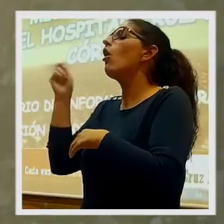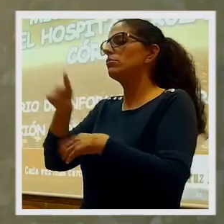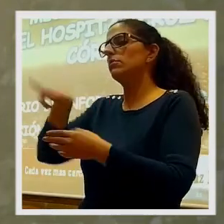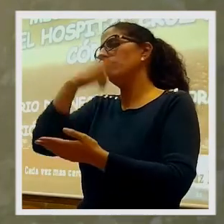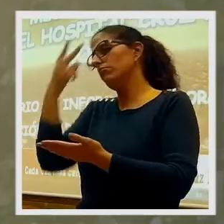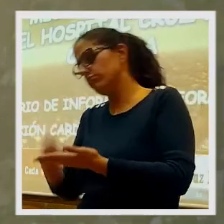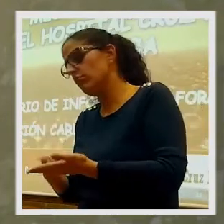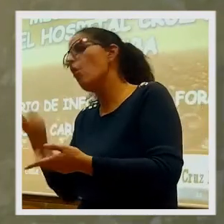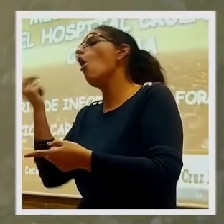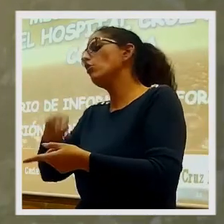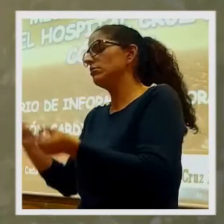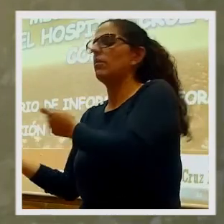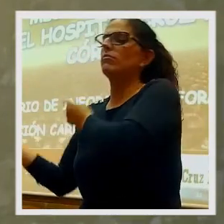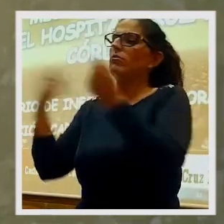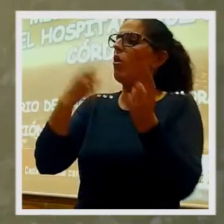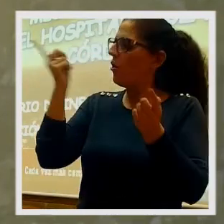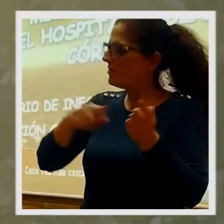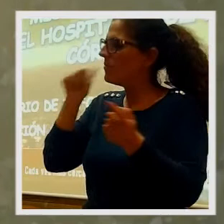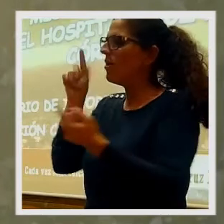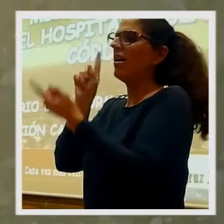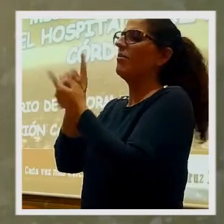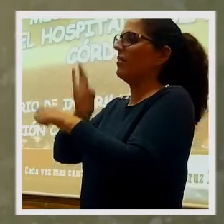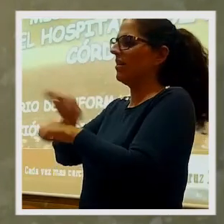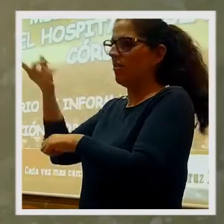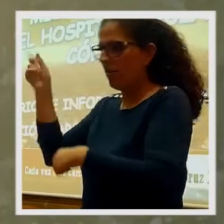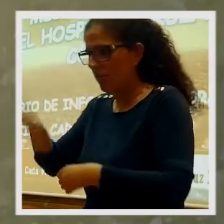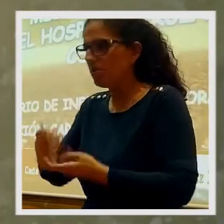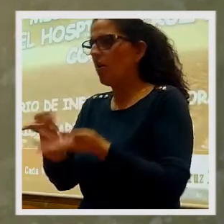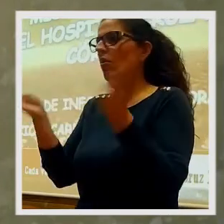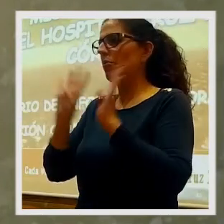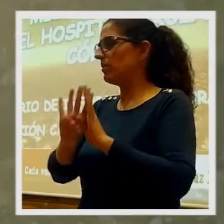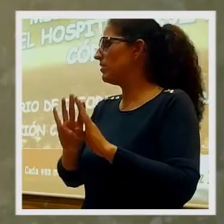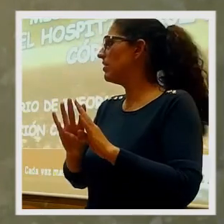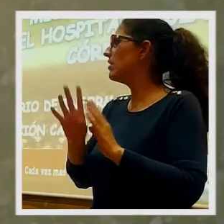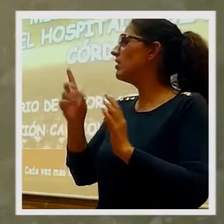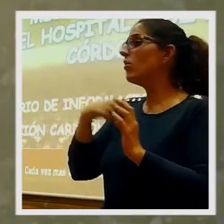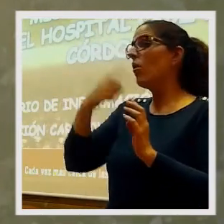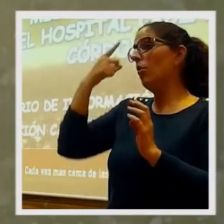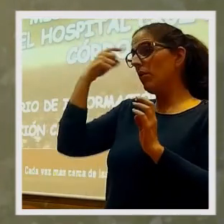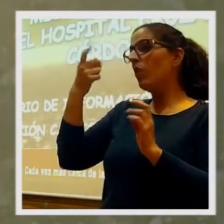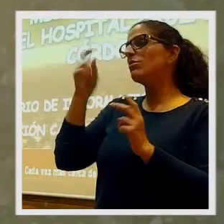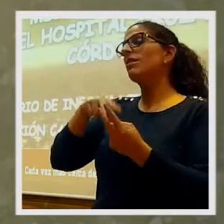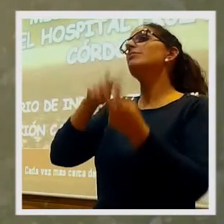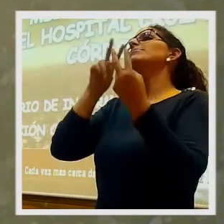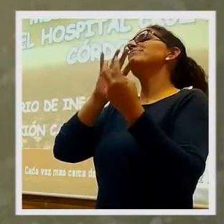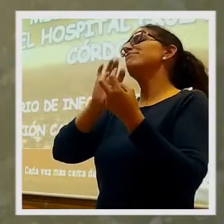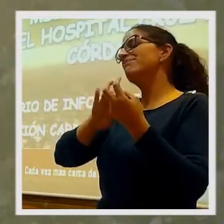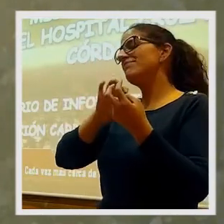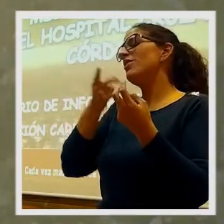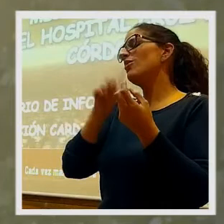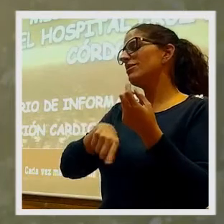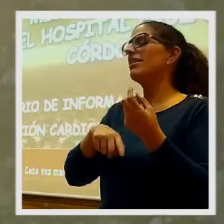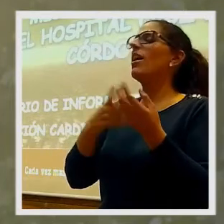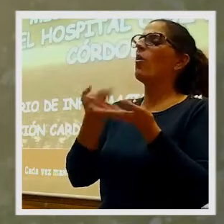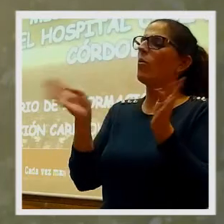ambulancia y otra vez me recibe la doctora Noelia. No sé si recuerdas vagamente que nos sonreímos al vernos.